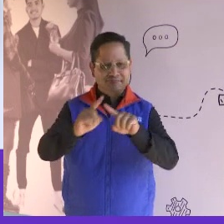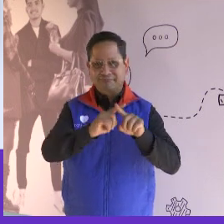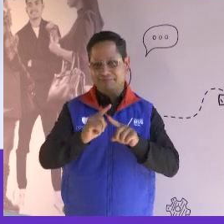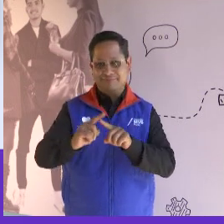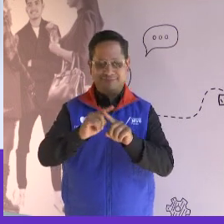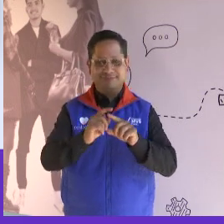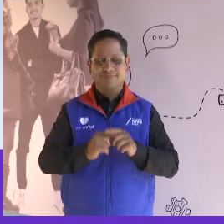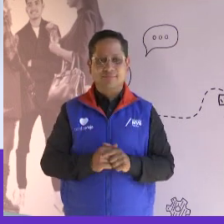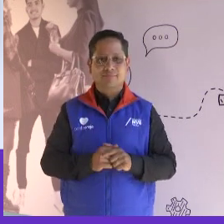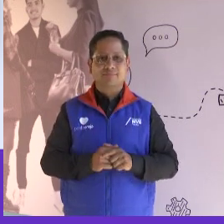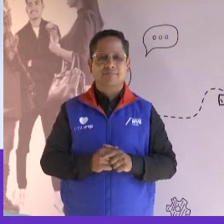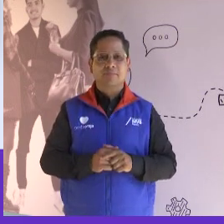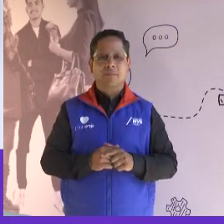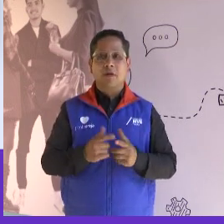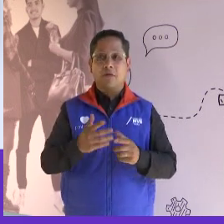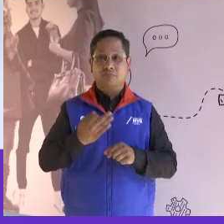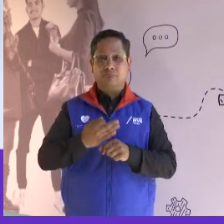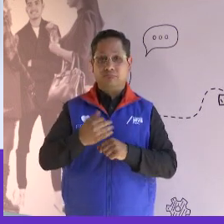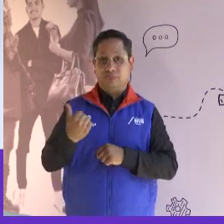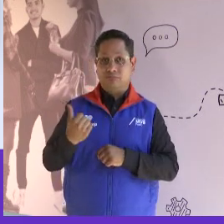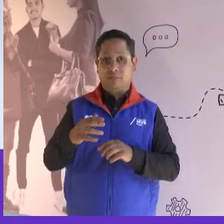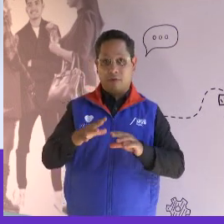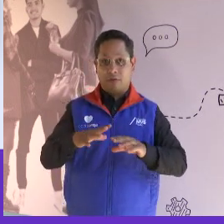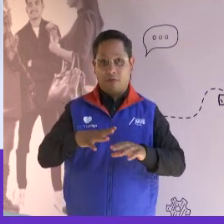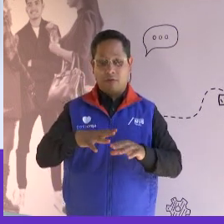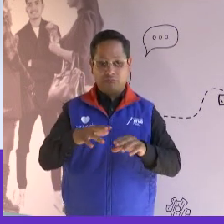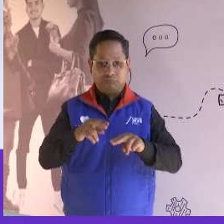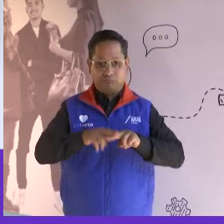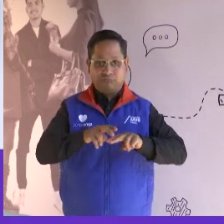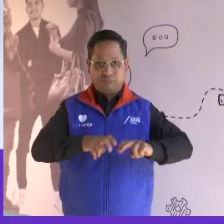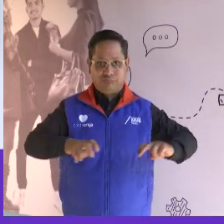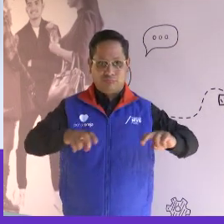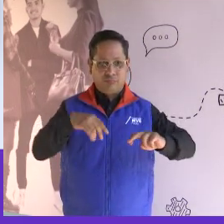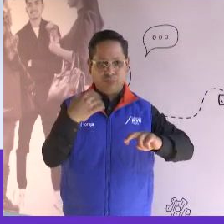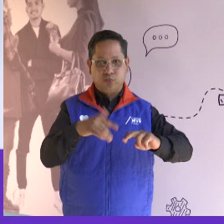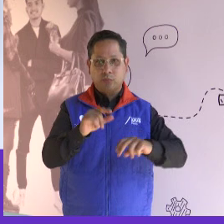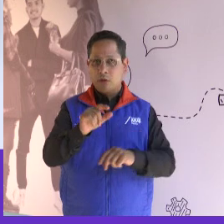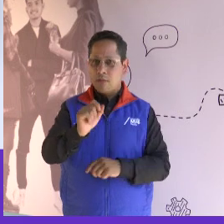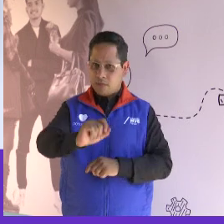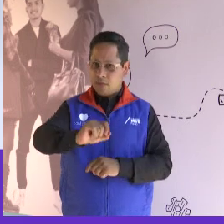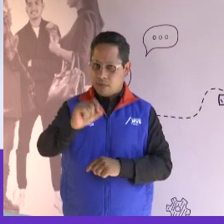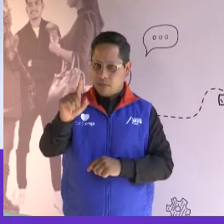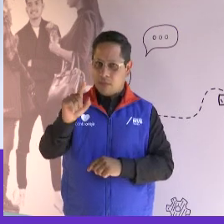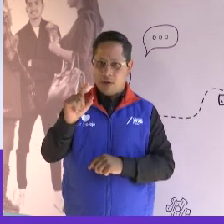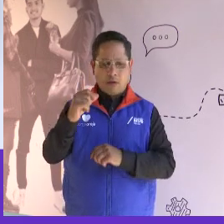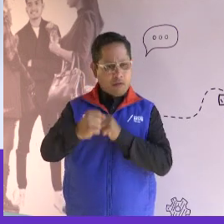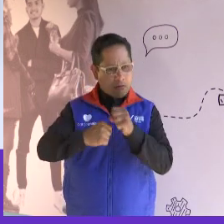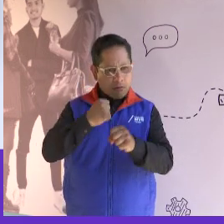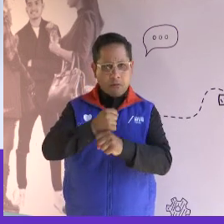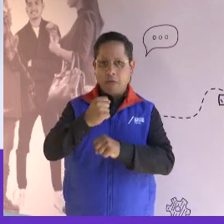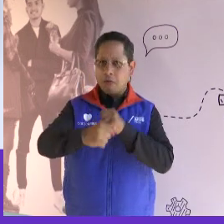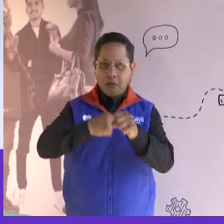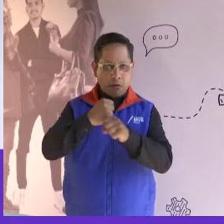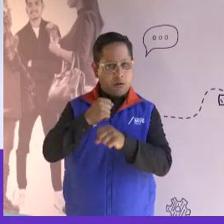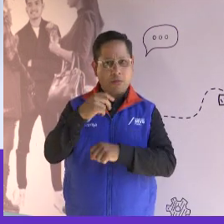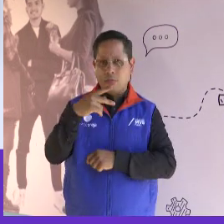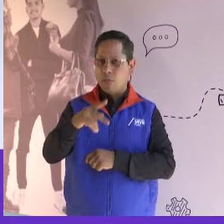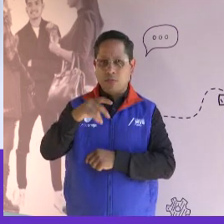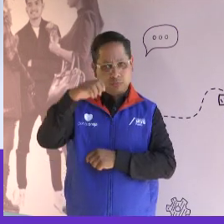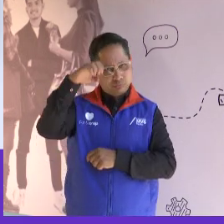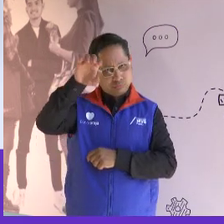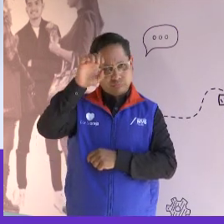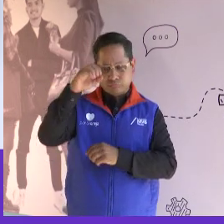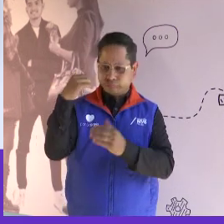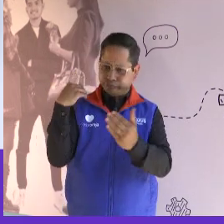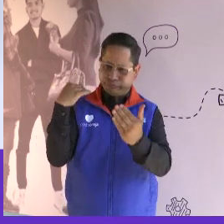tenemos especialistas de gran trayectoria aquí, que ya cada quien va a hablar desde su lugar,